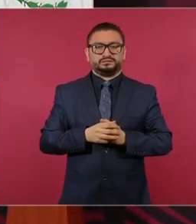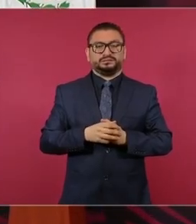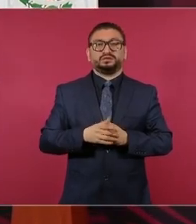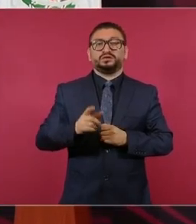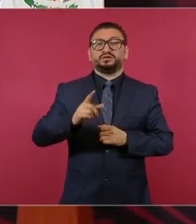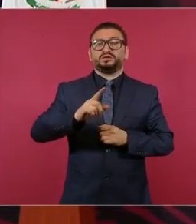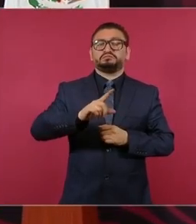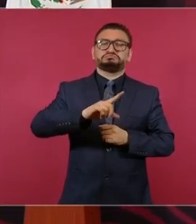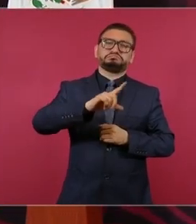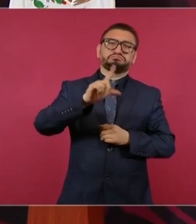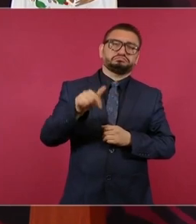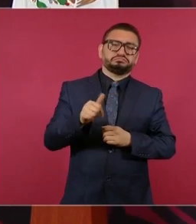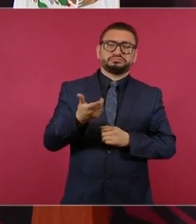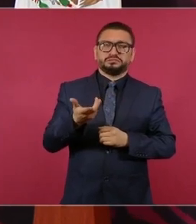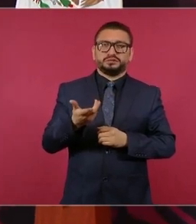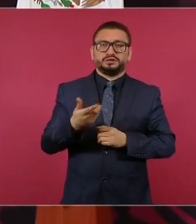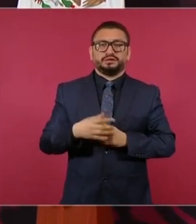sería bueno que